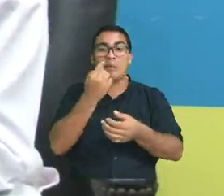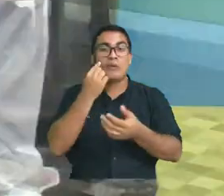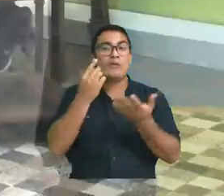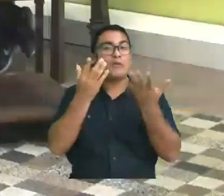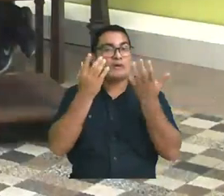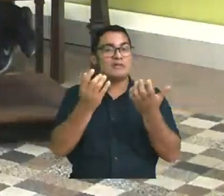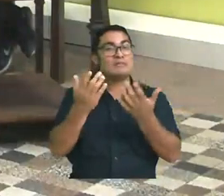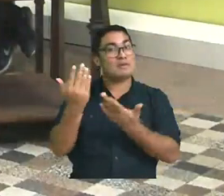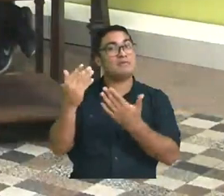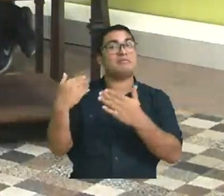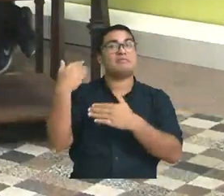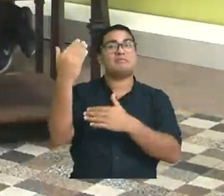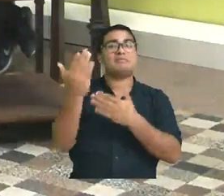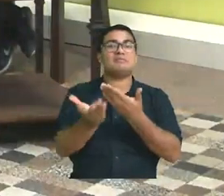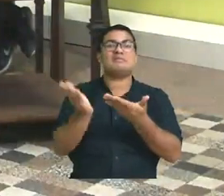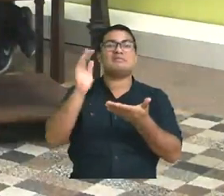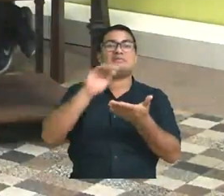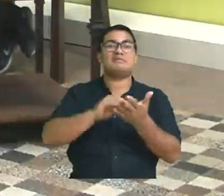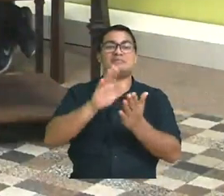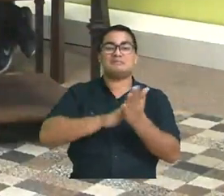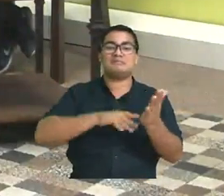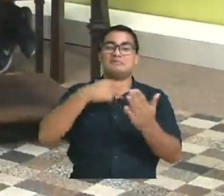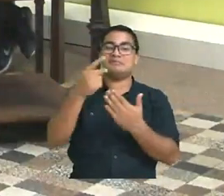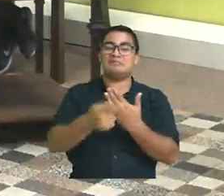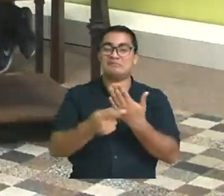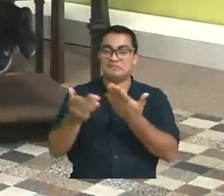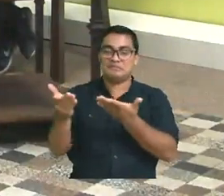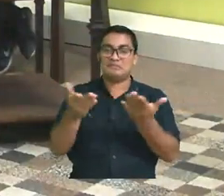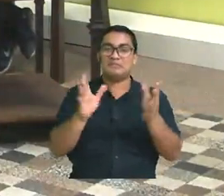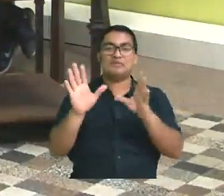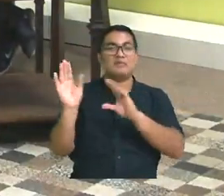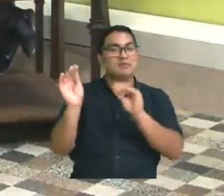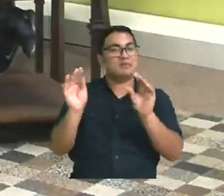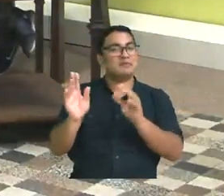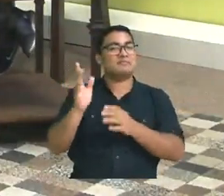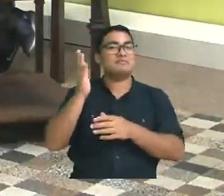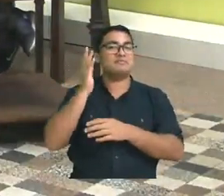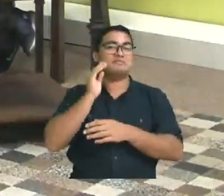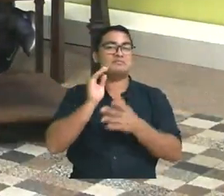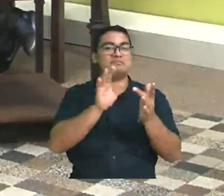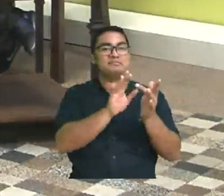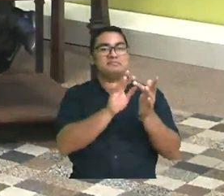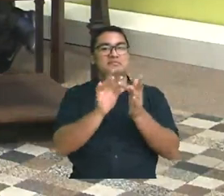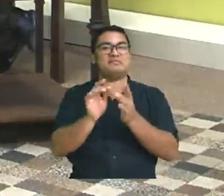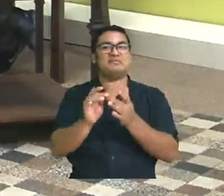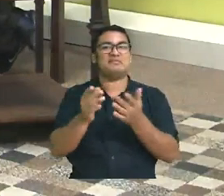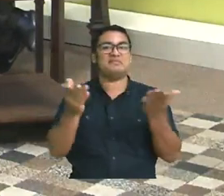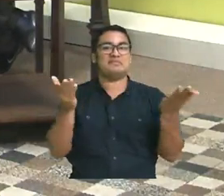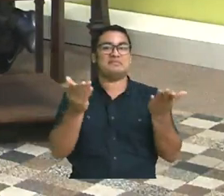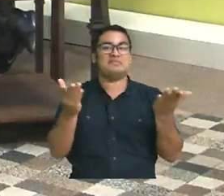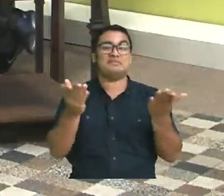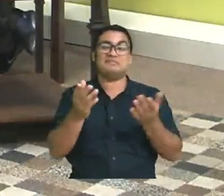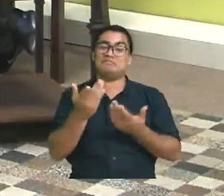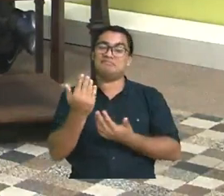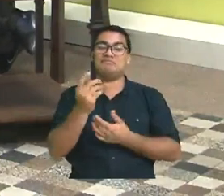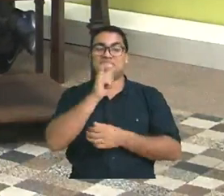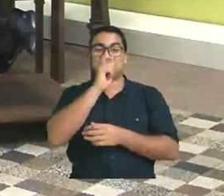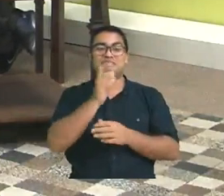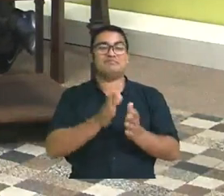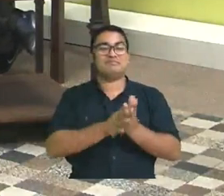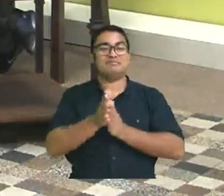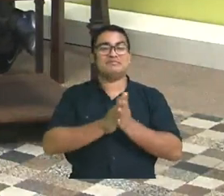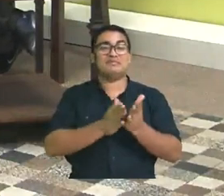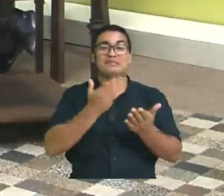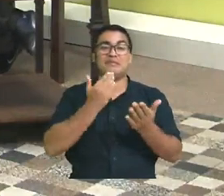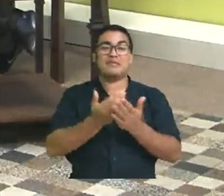ojo seco. Le esperamos en otra oportunidad, va a ser bienvenida. Muchas gracias. Para seguir hablando de su especialidad, obviamente. Como encantaría. Es la oftalmología. Sí.